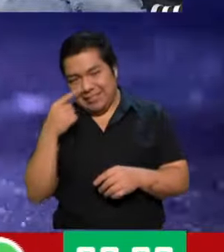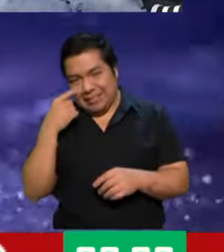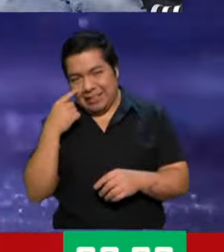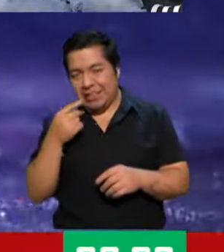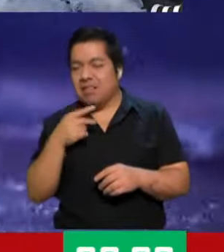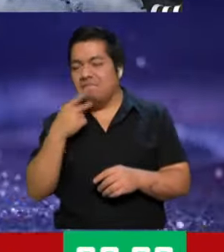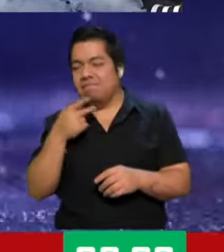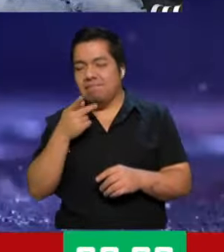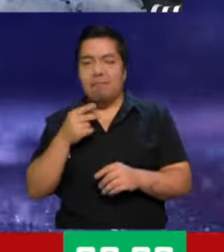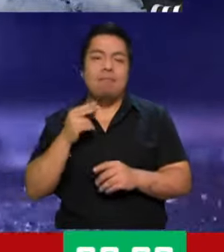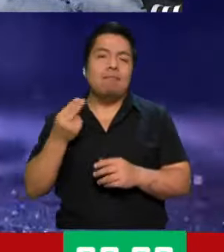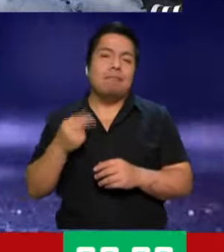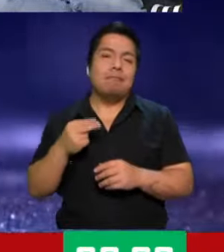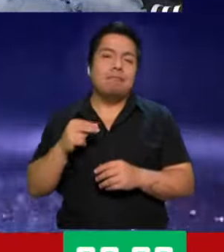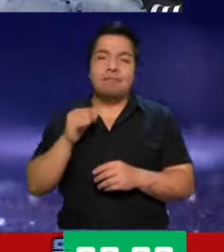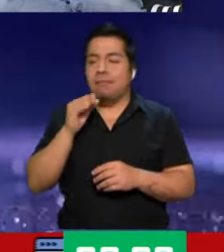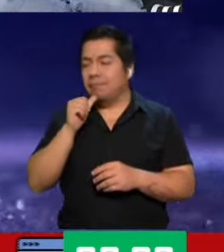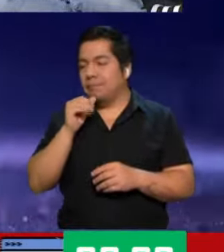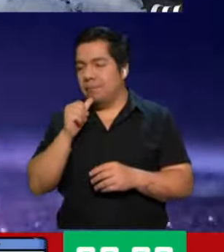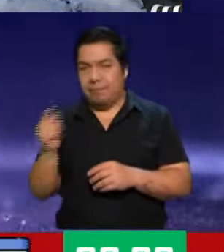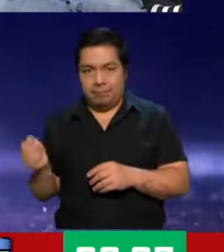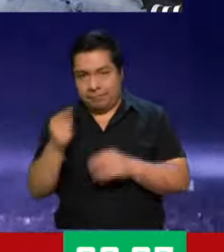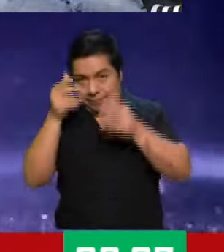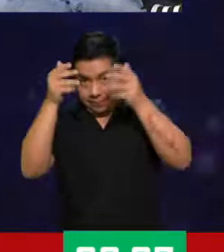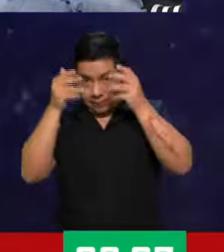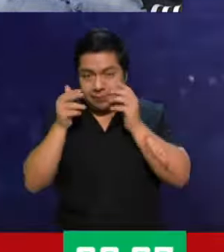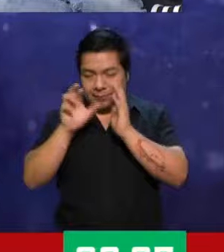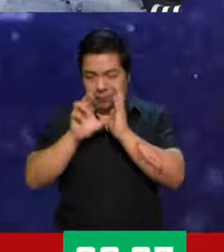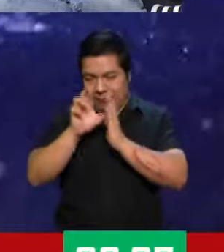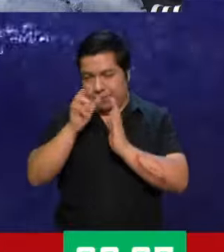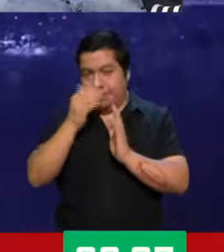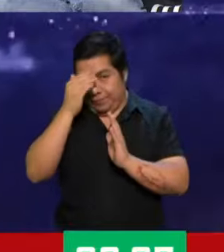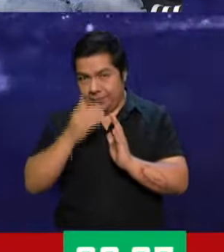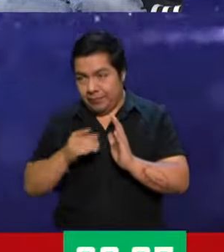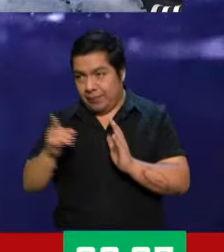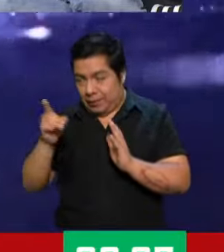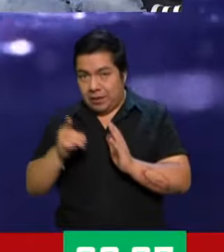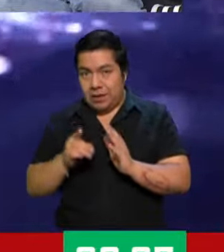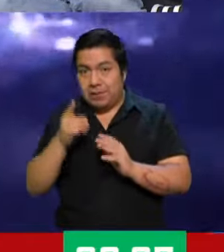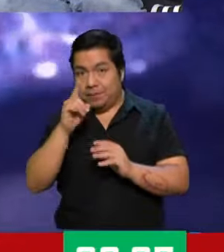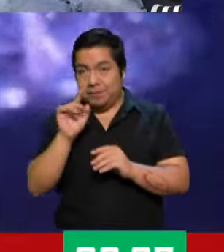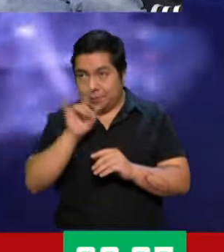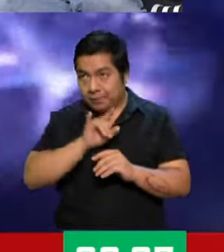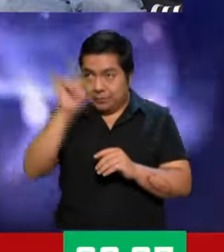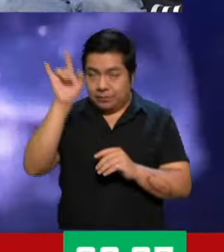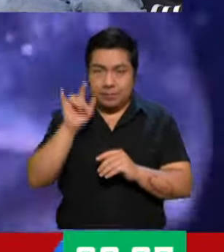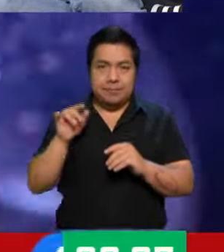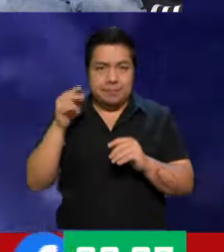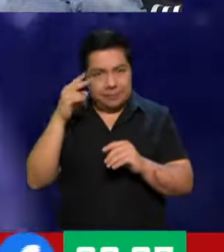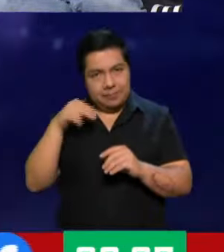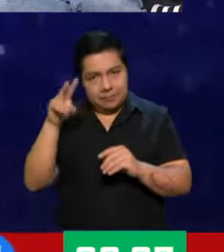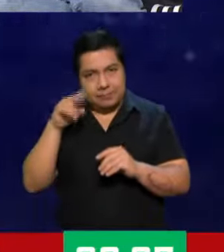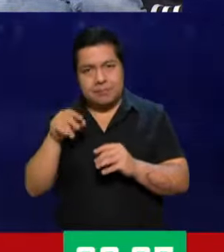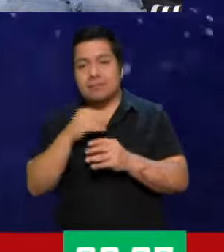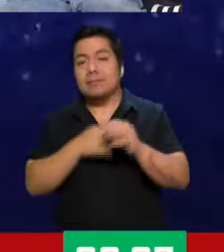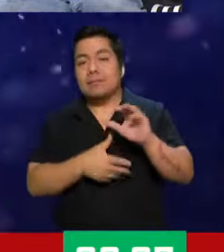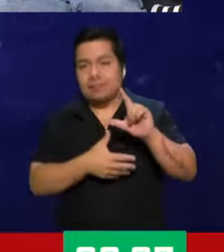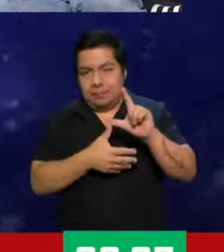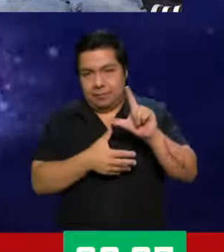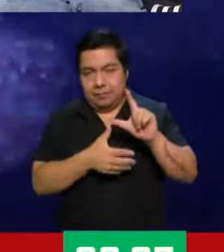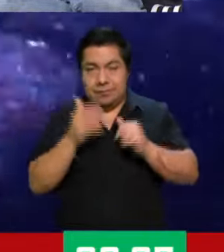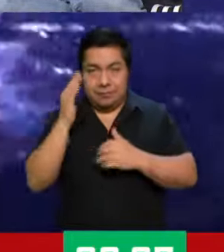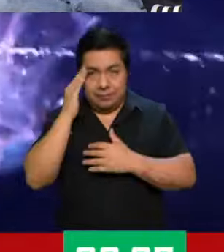su nombre impronunciable. Enséñales la otra nota. Que justamente va a haber un viaje al espacio de puros latinos